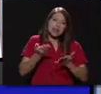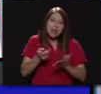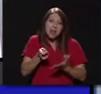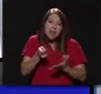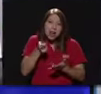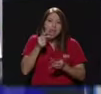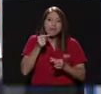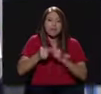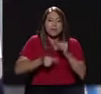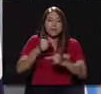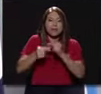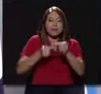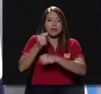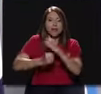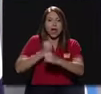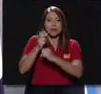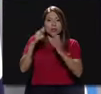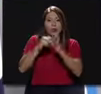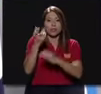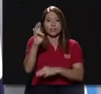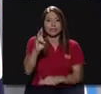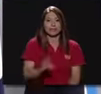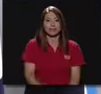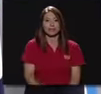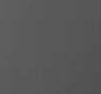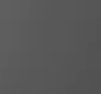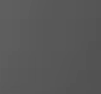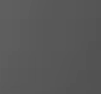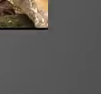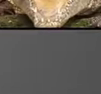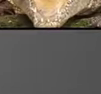probablemente leve y paulatino durante el 2017.